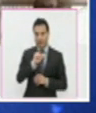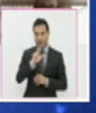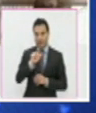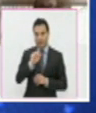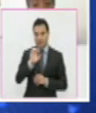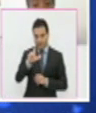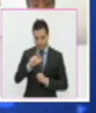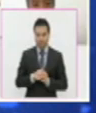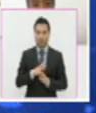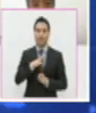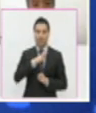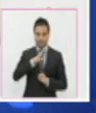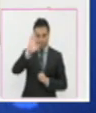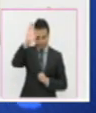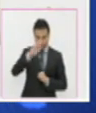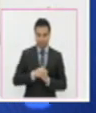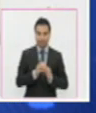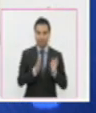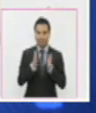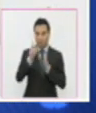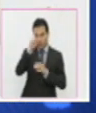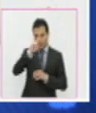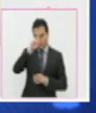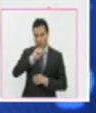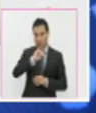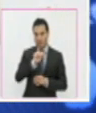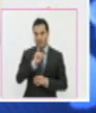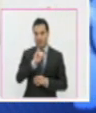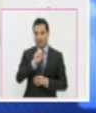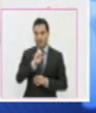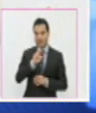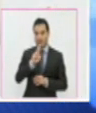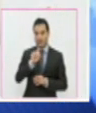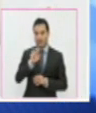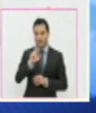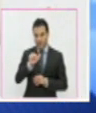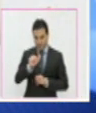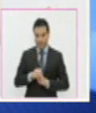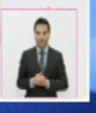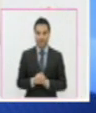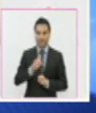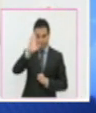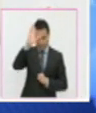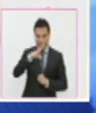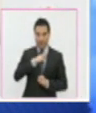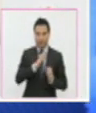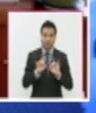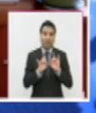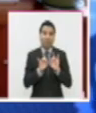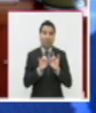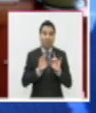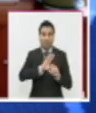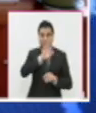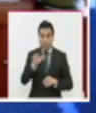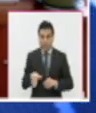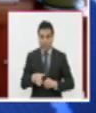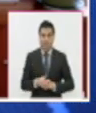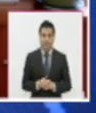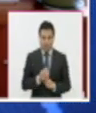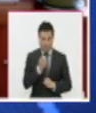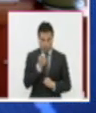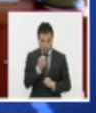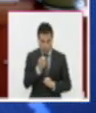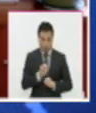de resurgir de figuras y de posturas autoritarias, y en México debemos estar muy